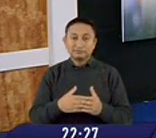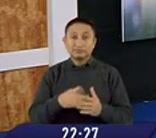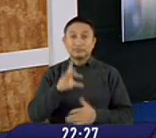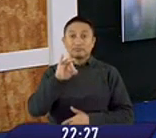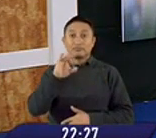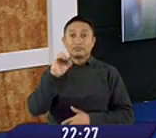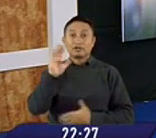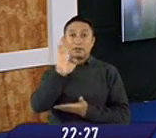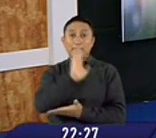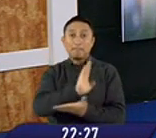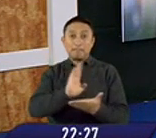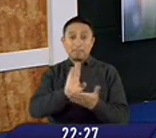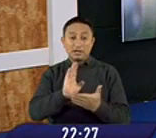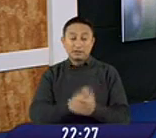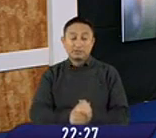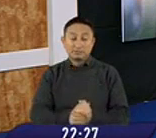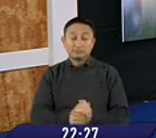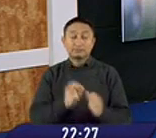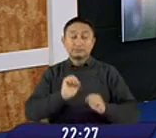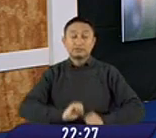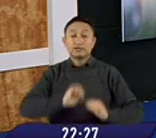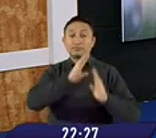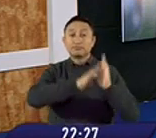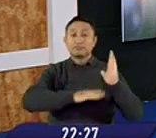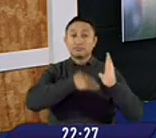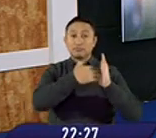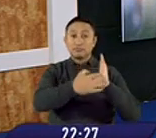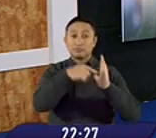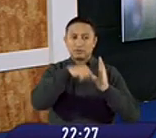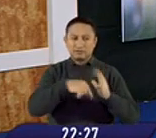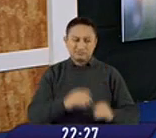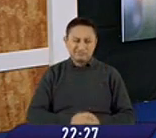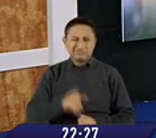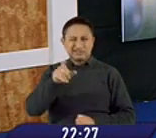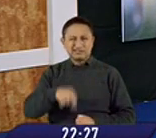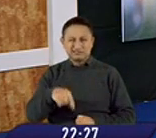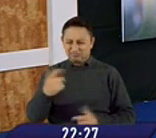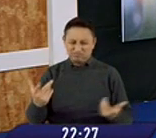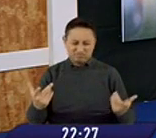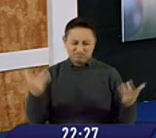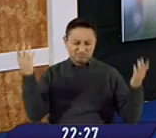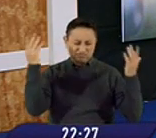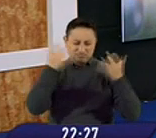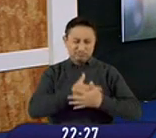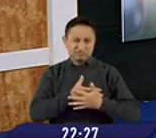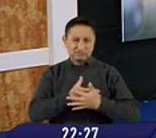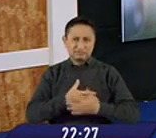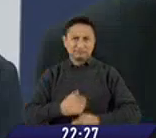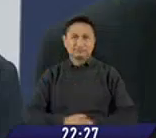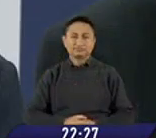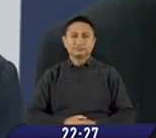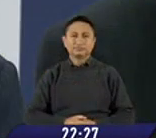barrios de la ciudad. Además, el cronograma de horarios generó confusión entre los ciudadanos.